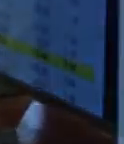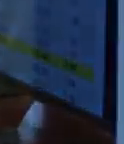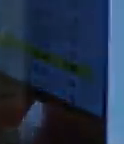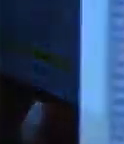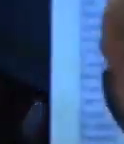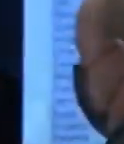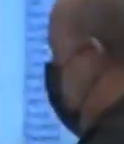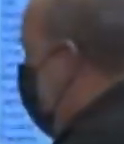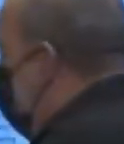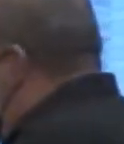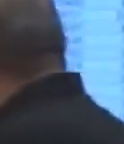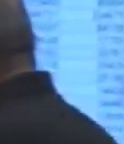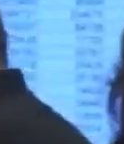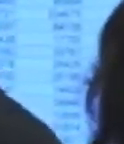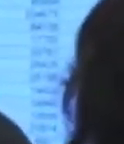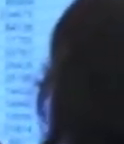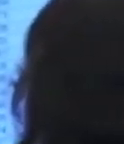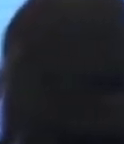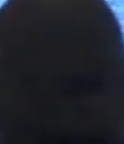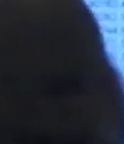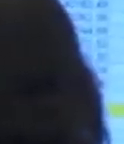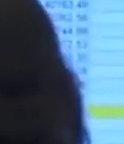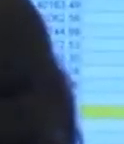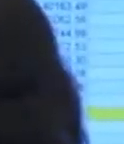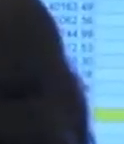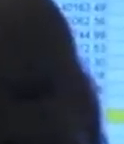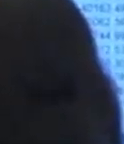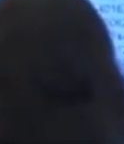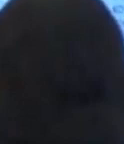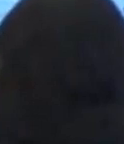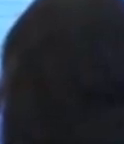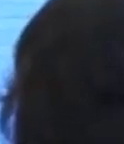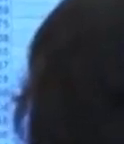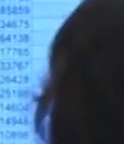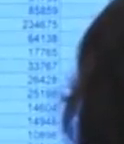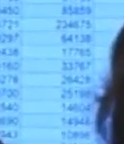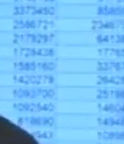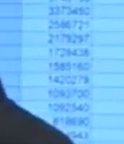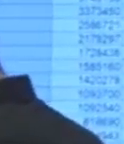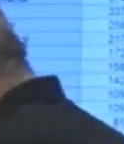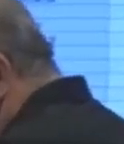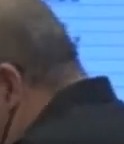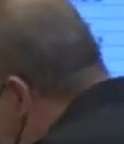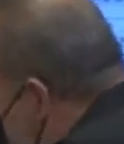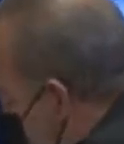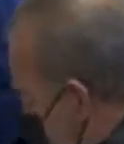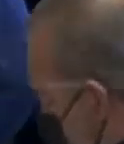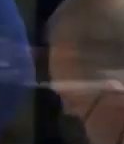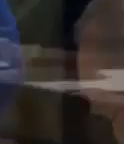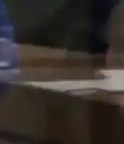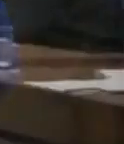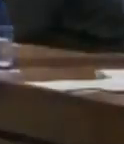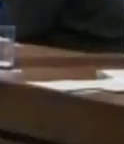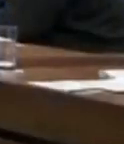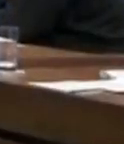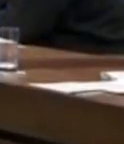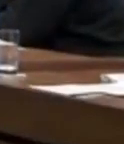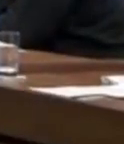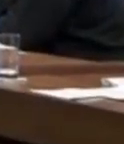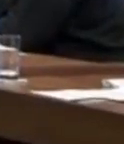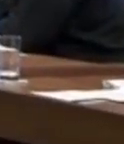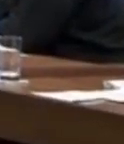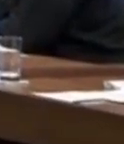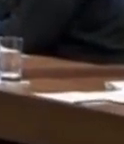0,64. Las Américas tiene 2,64 de letalidad, Cuba tiene